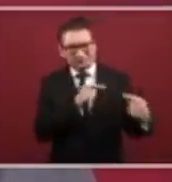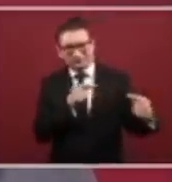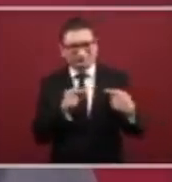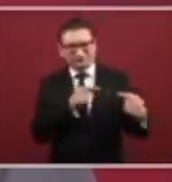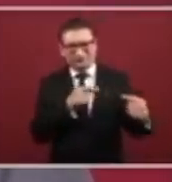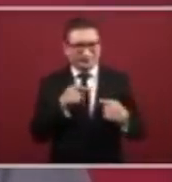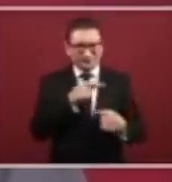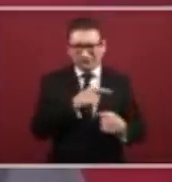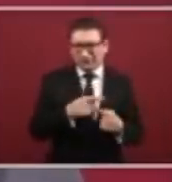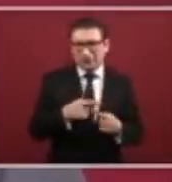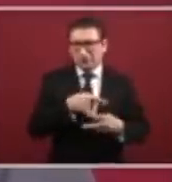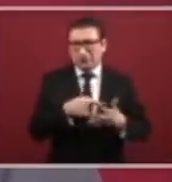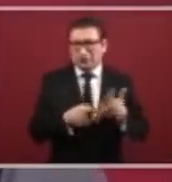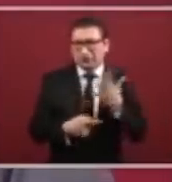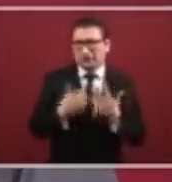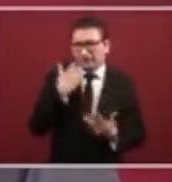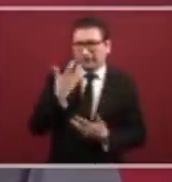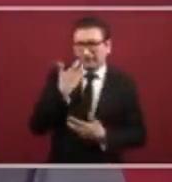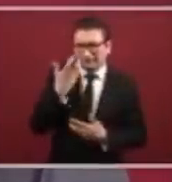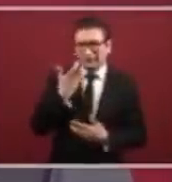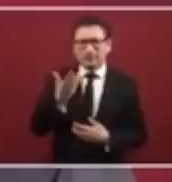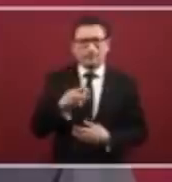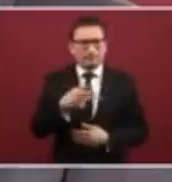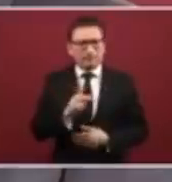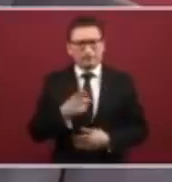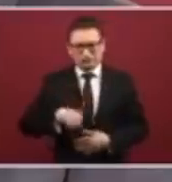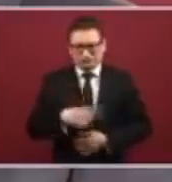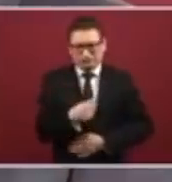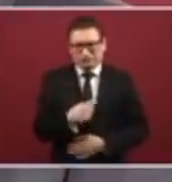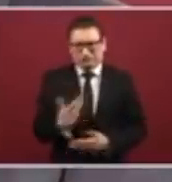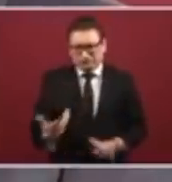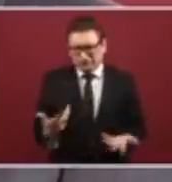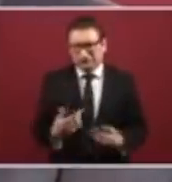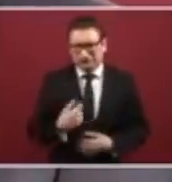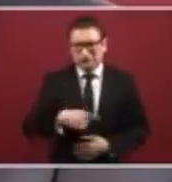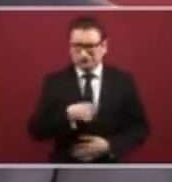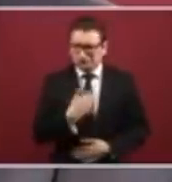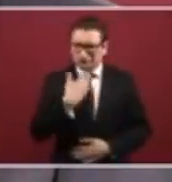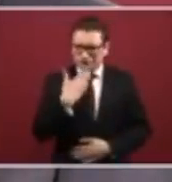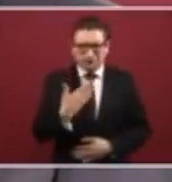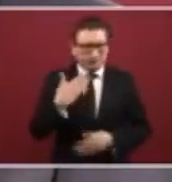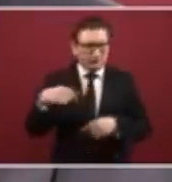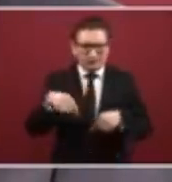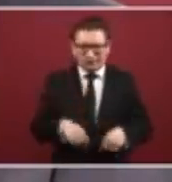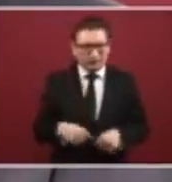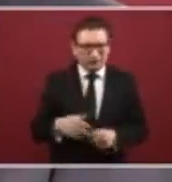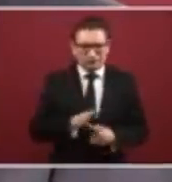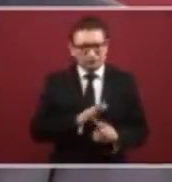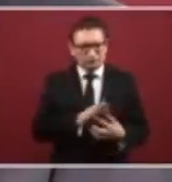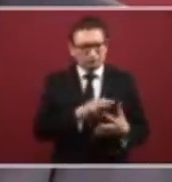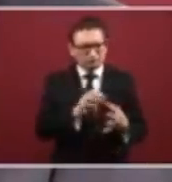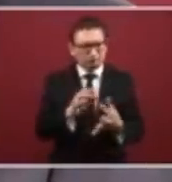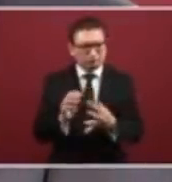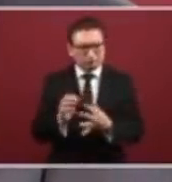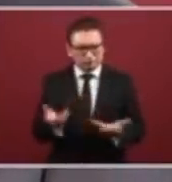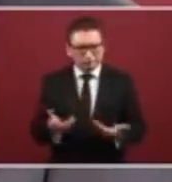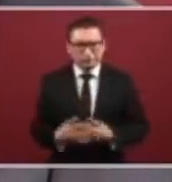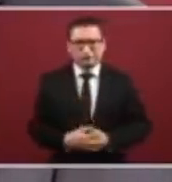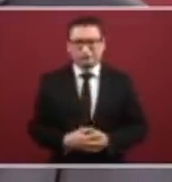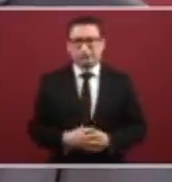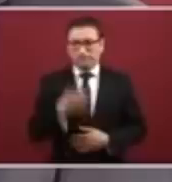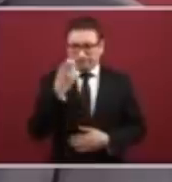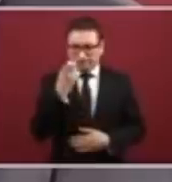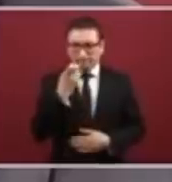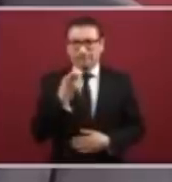muchos elementos. O sea, nosotros estamos aquí para transformar y por